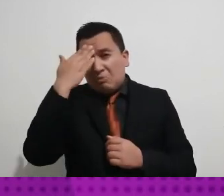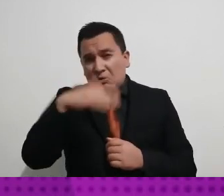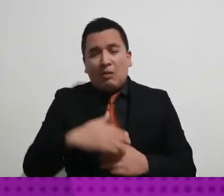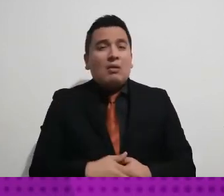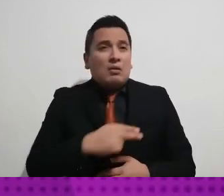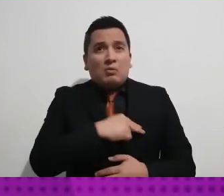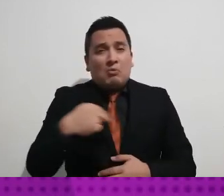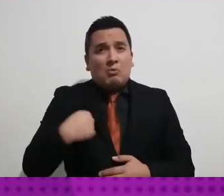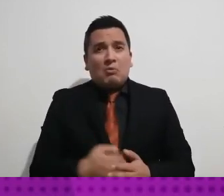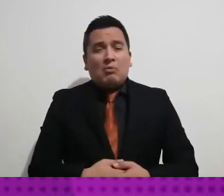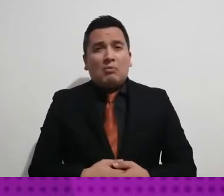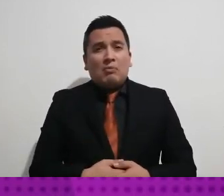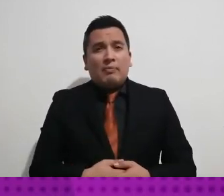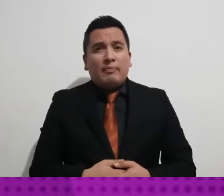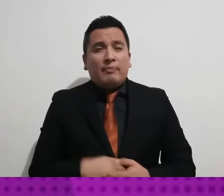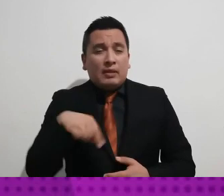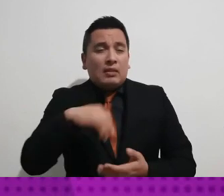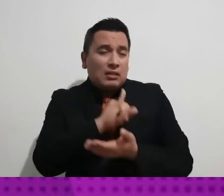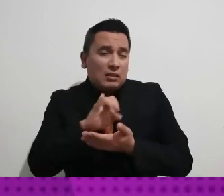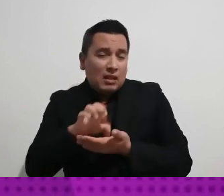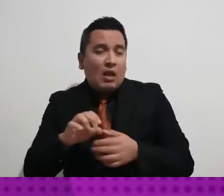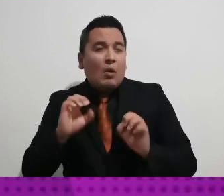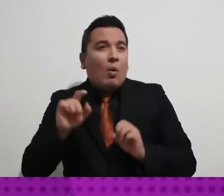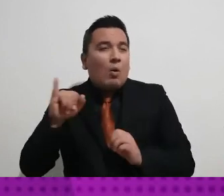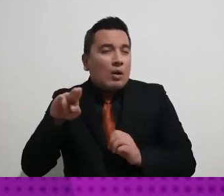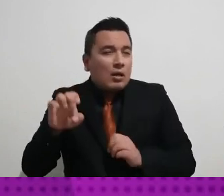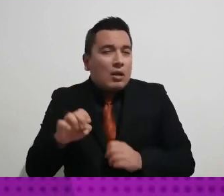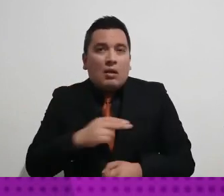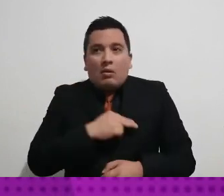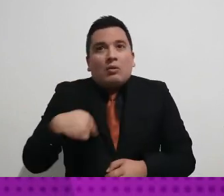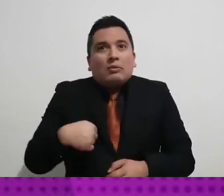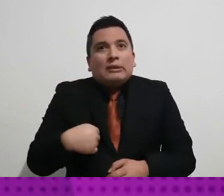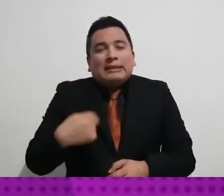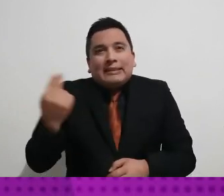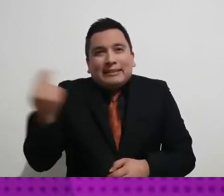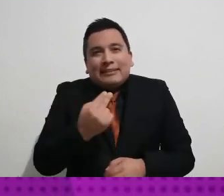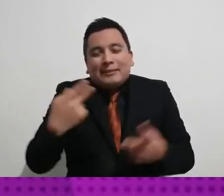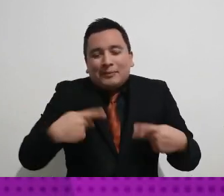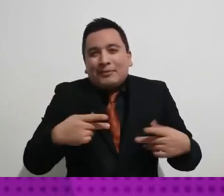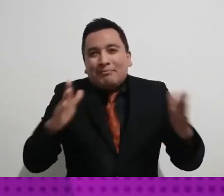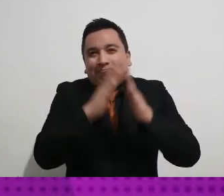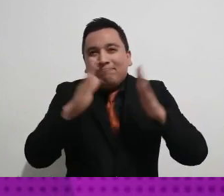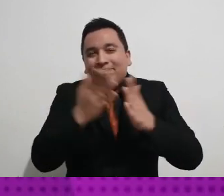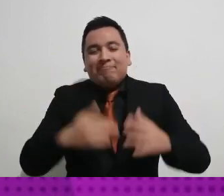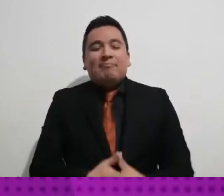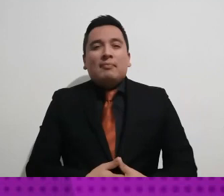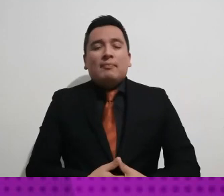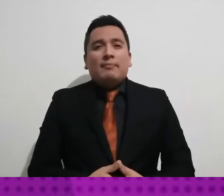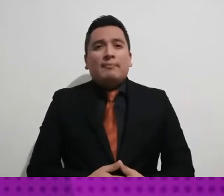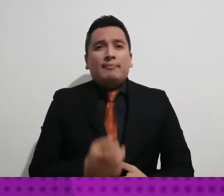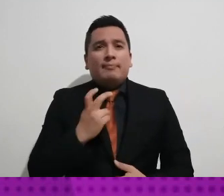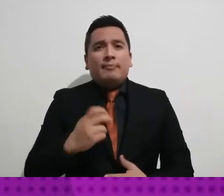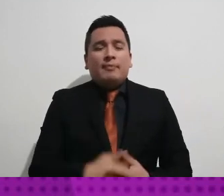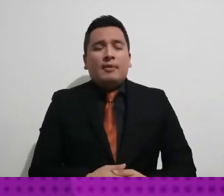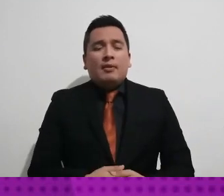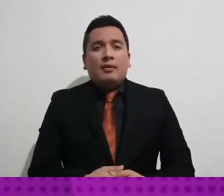sabes, Guillermo, que nosotros en el IEC y en el INE, pues dependemos de la participación de la ciudadanía. Y